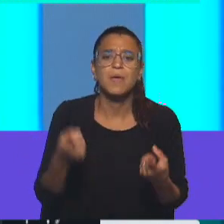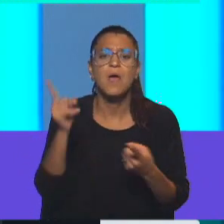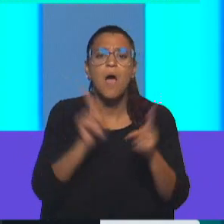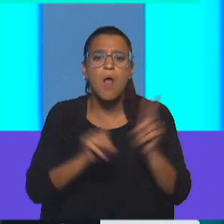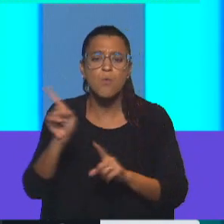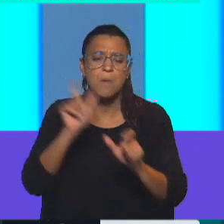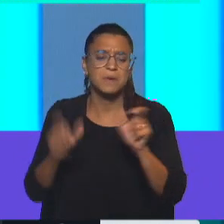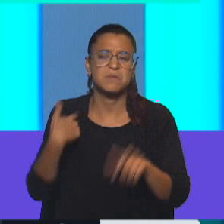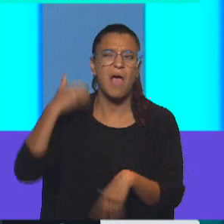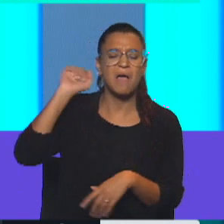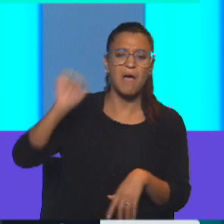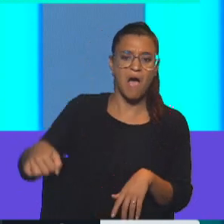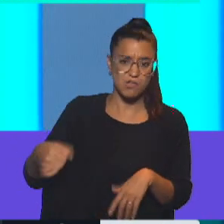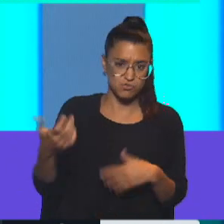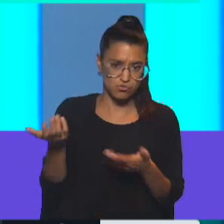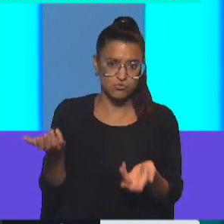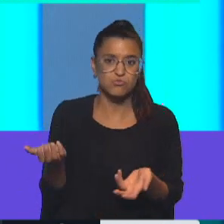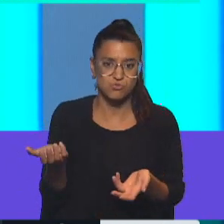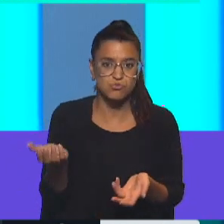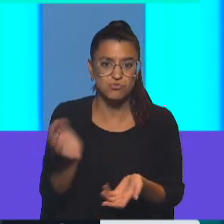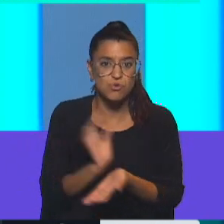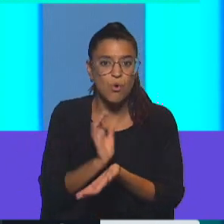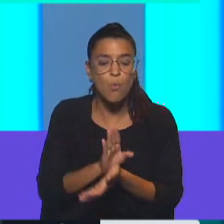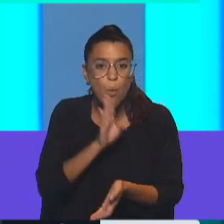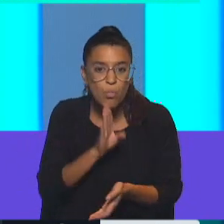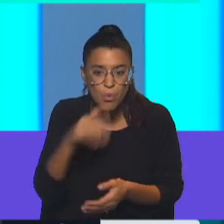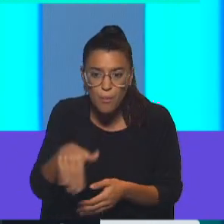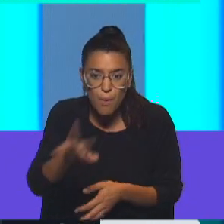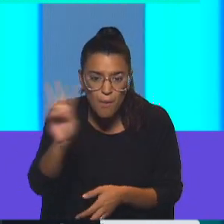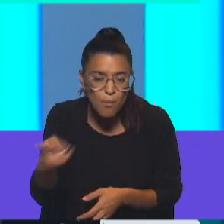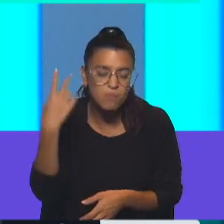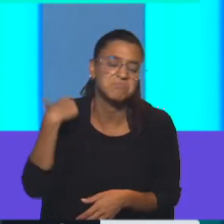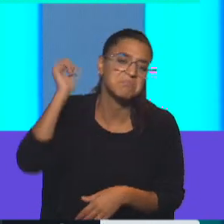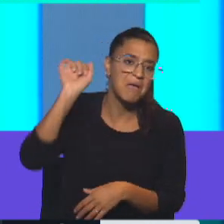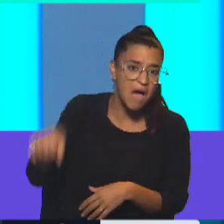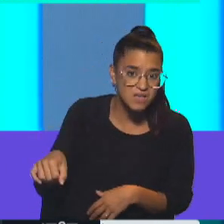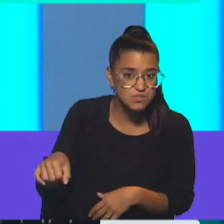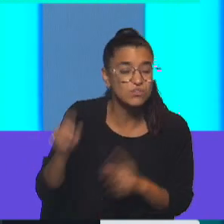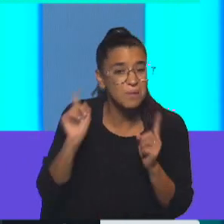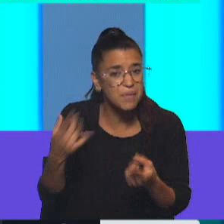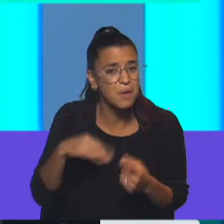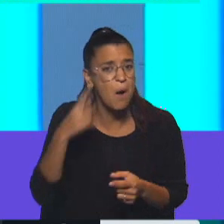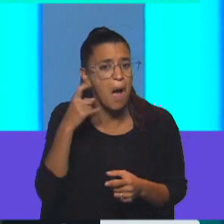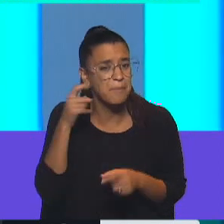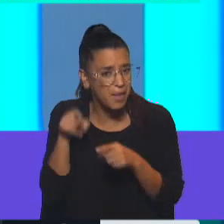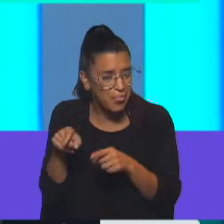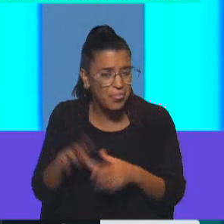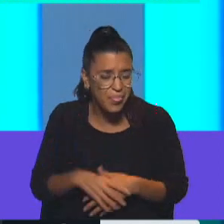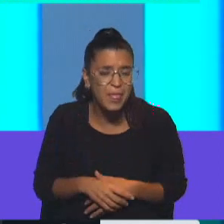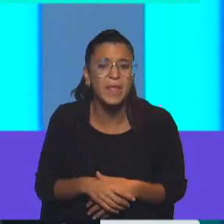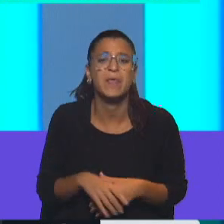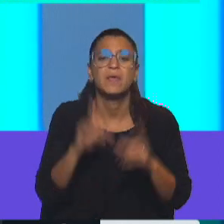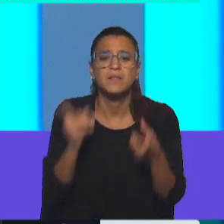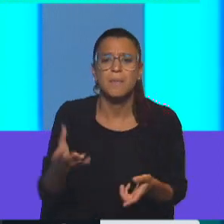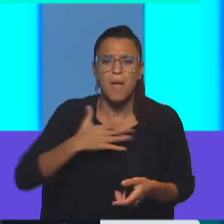fueron indiferentes ante el destino de los judíos a manos de la Alemania nazi, y para también entender cómo las